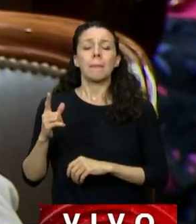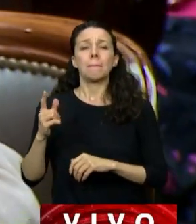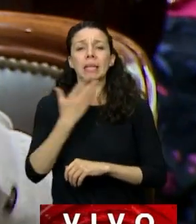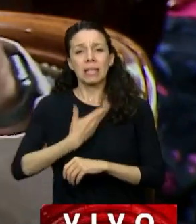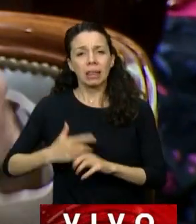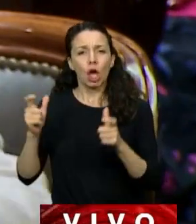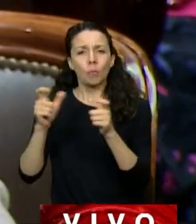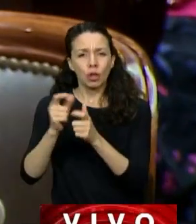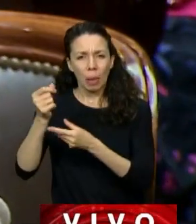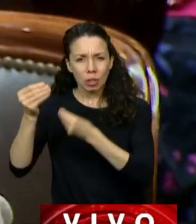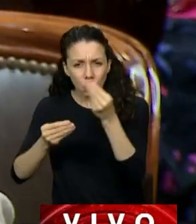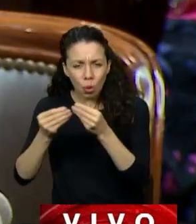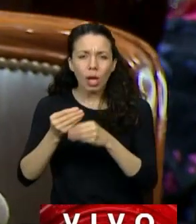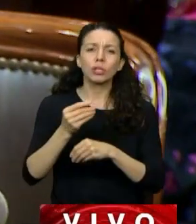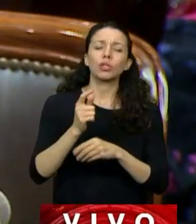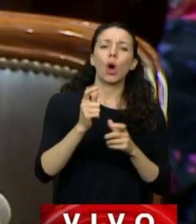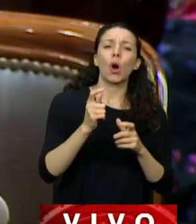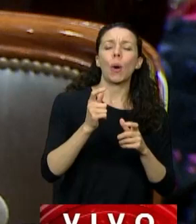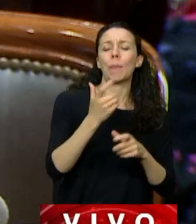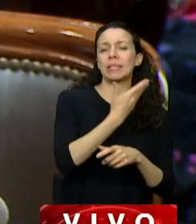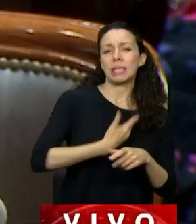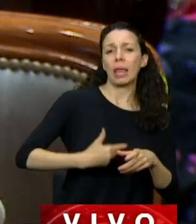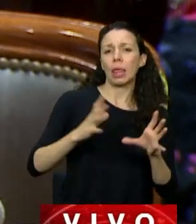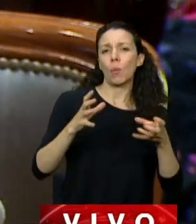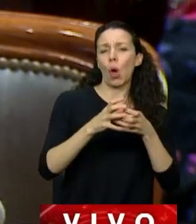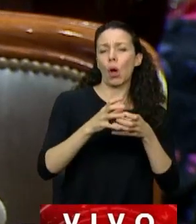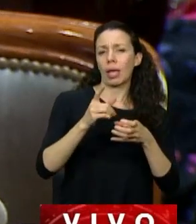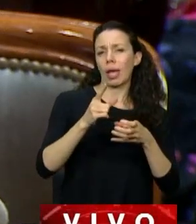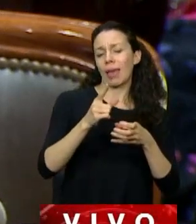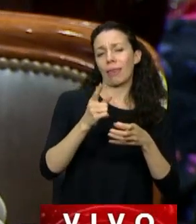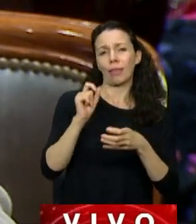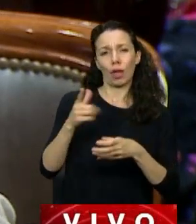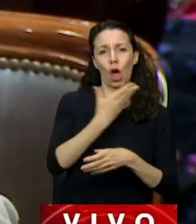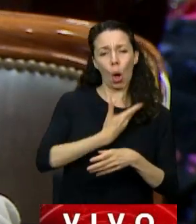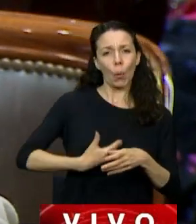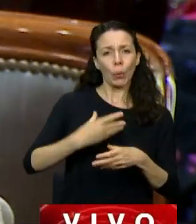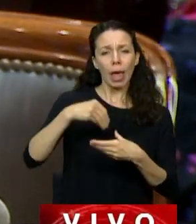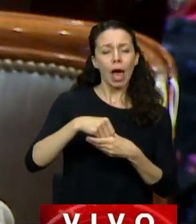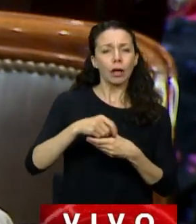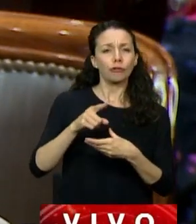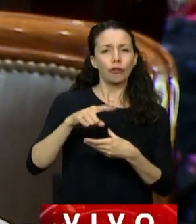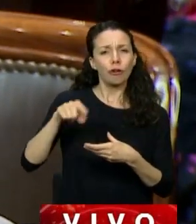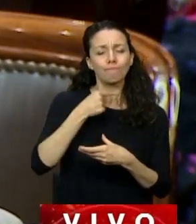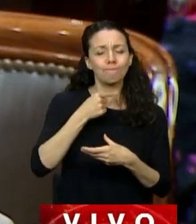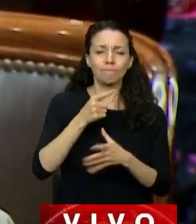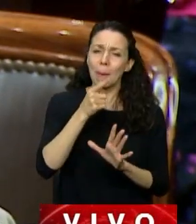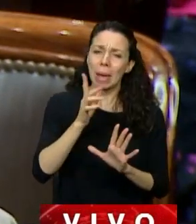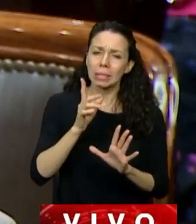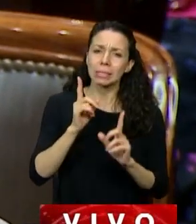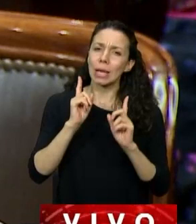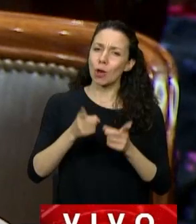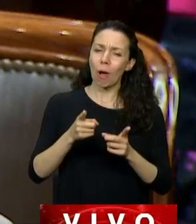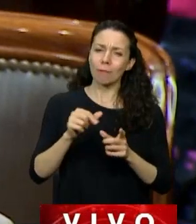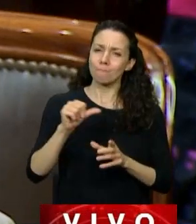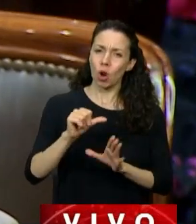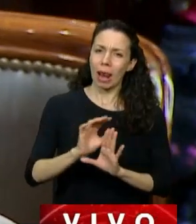de Presupuestos, del presidente del bloque oficialista, debo decir que no alcanzó y creo que podríamos mejorar porque en alguna